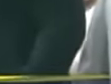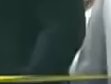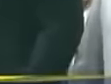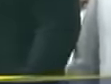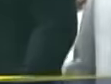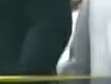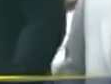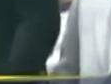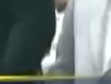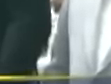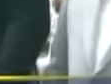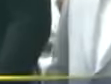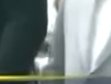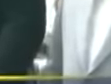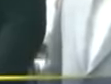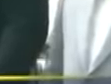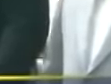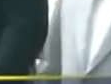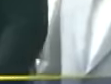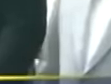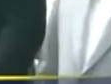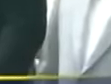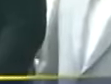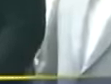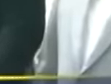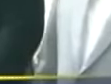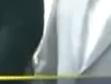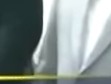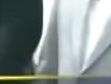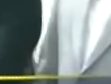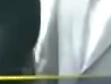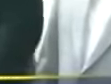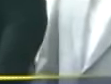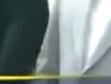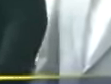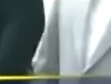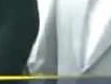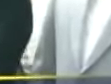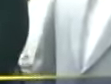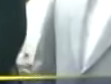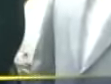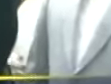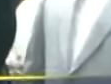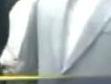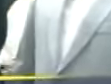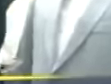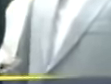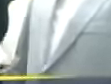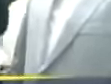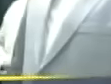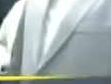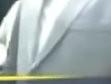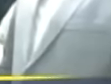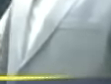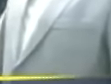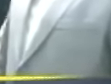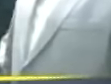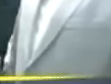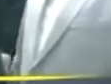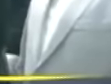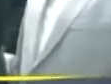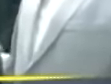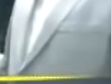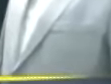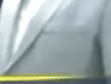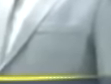el general en jefe Jesús Suárez Choubrio, presidente de la Comisión Permanente de Seguridad y Defensa de la Nación,